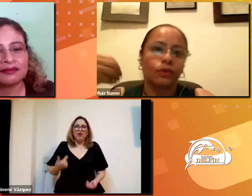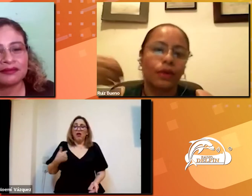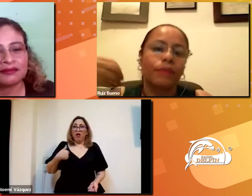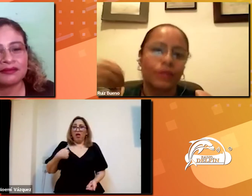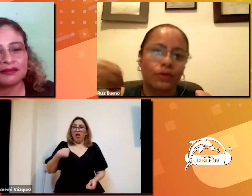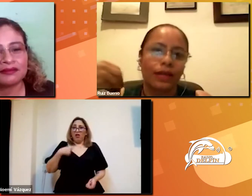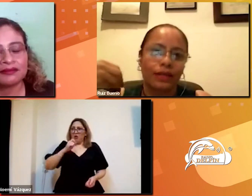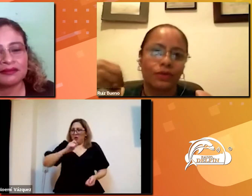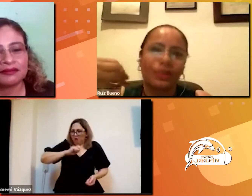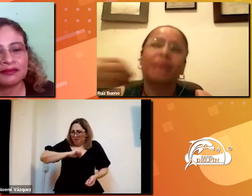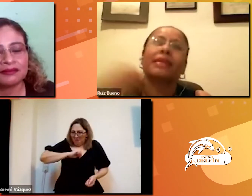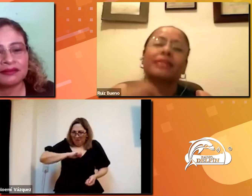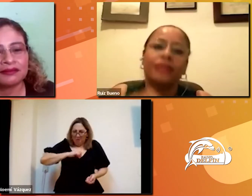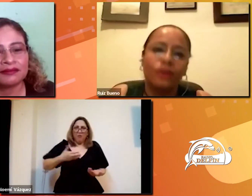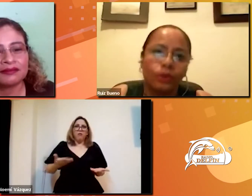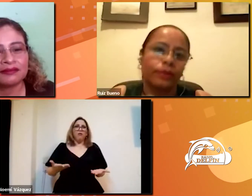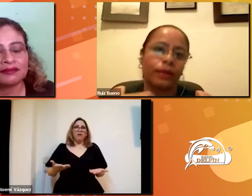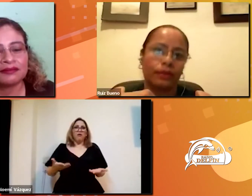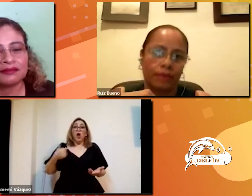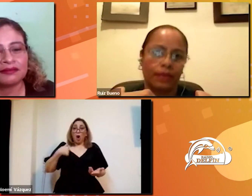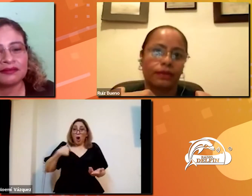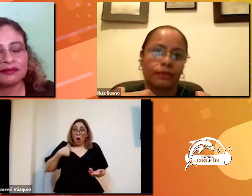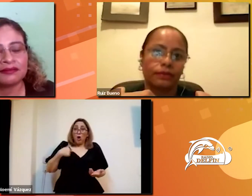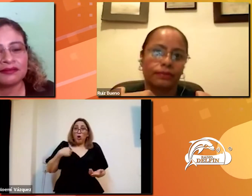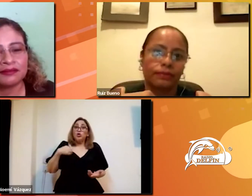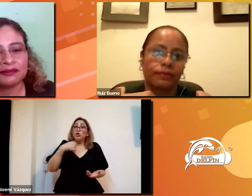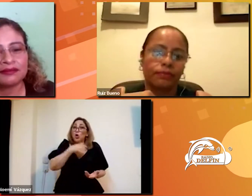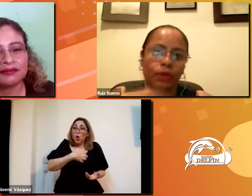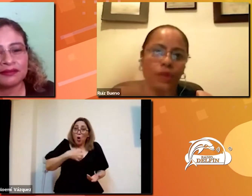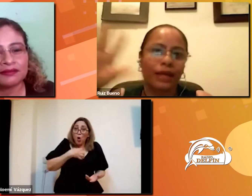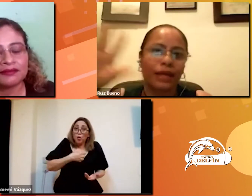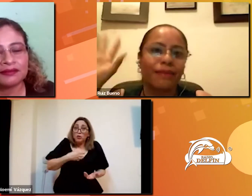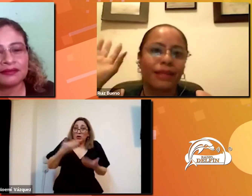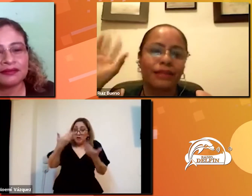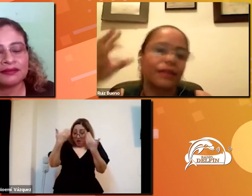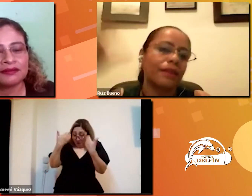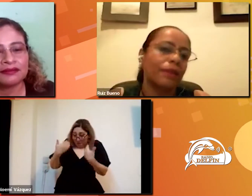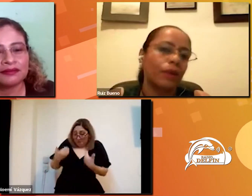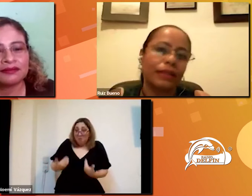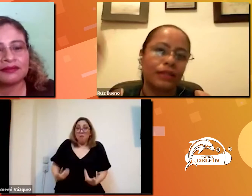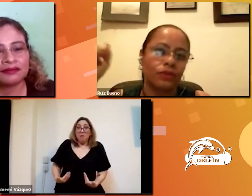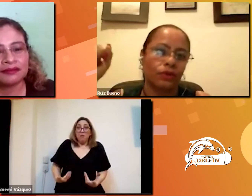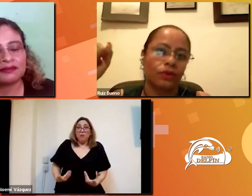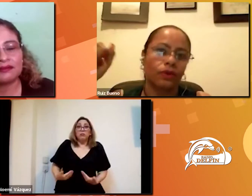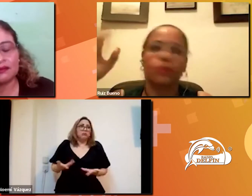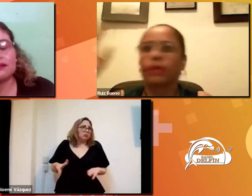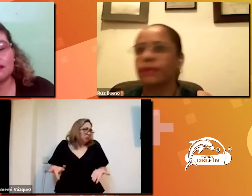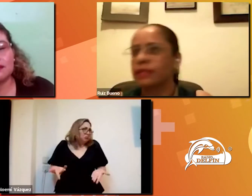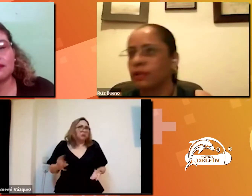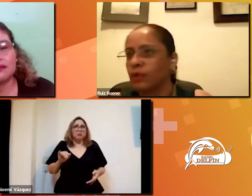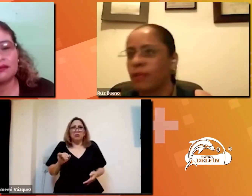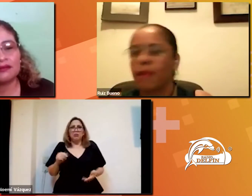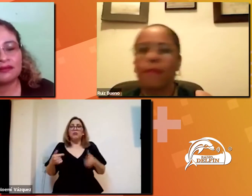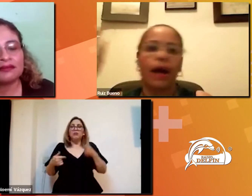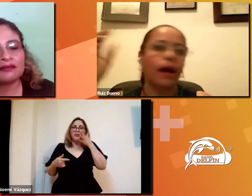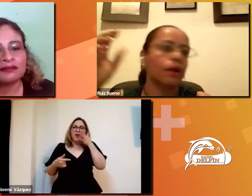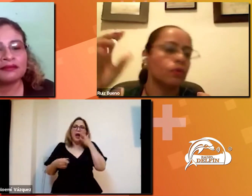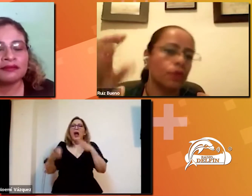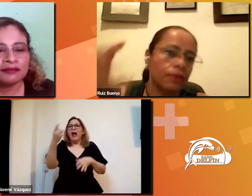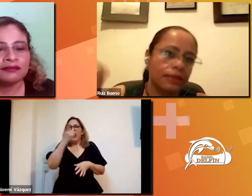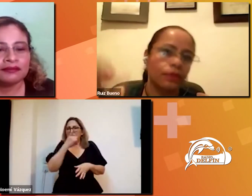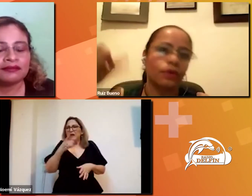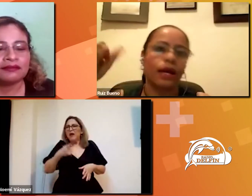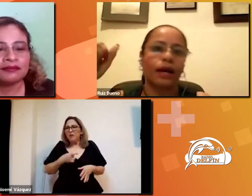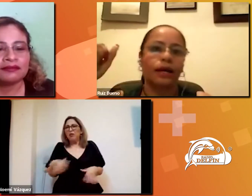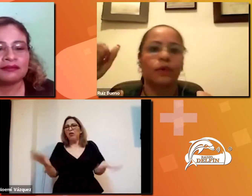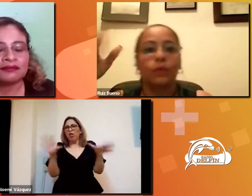contenta con la persona que soy? ¿Qué más quiero cultivar en mí? Porque lo que debe de ser ya me lo han dicho. ¿Cómo debe ser una mamá? ¿Cómo